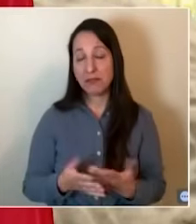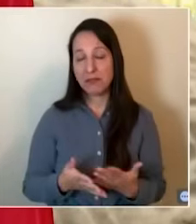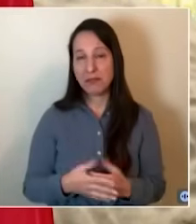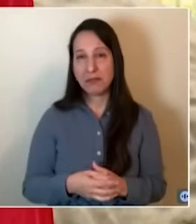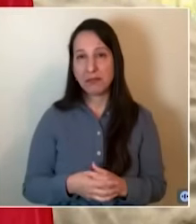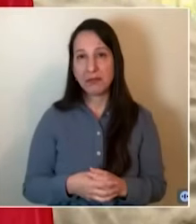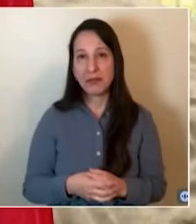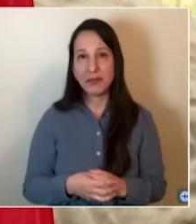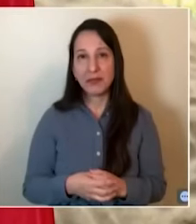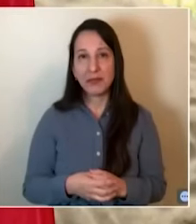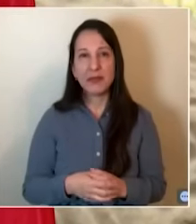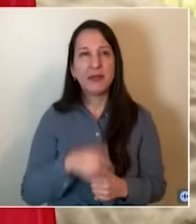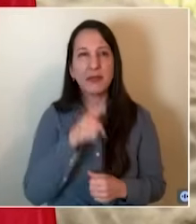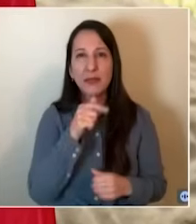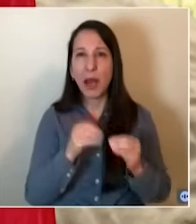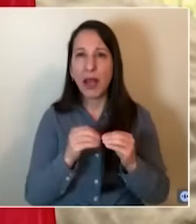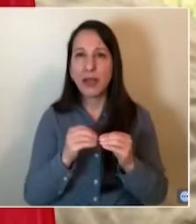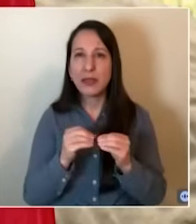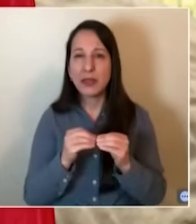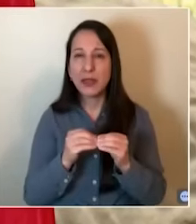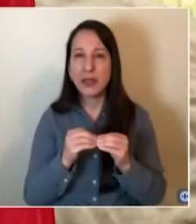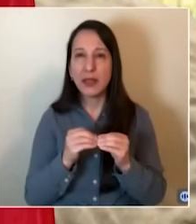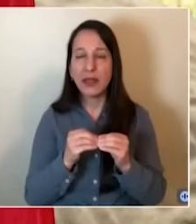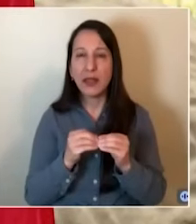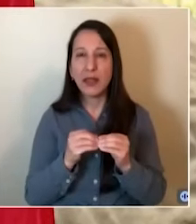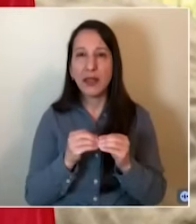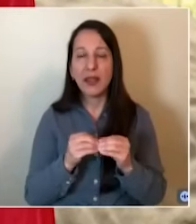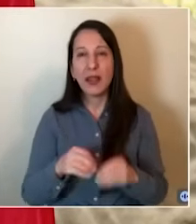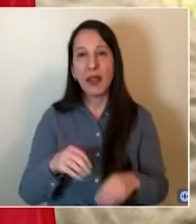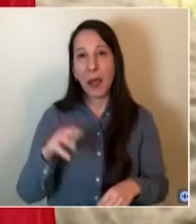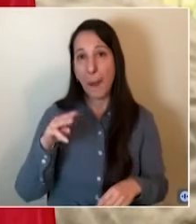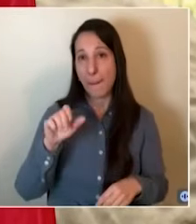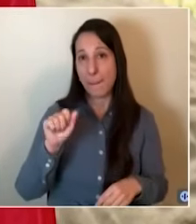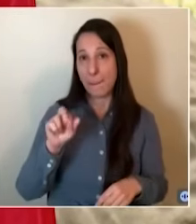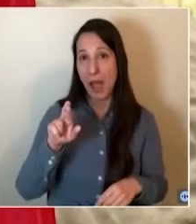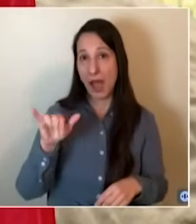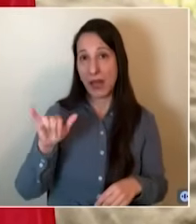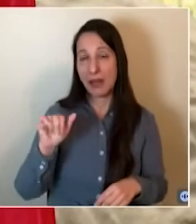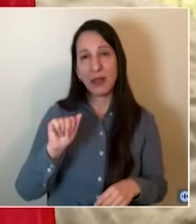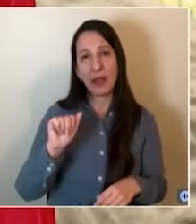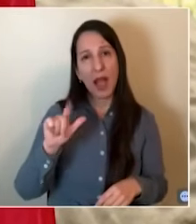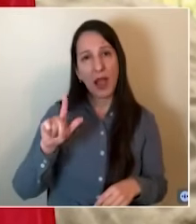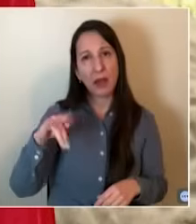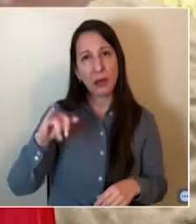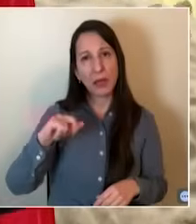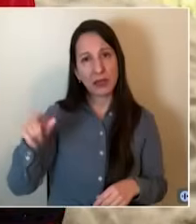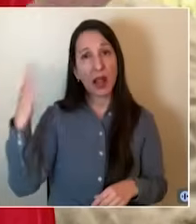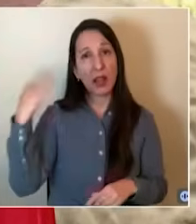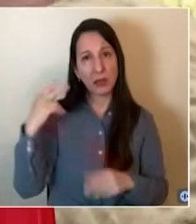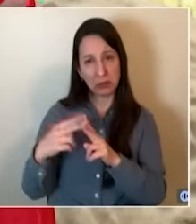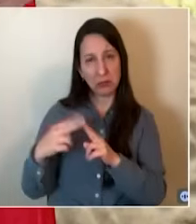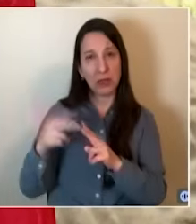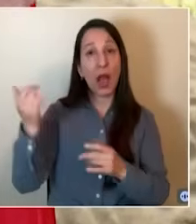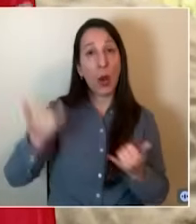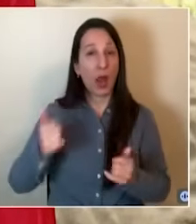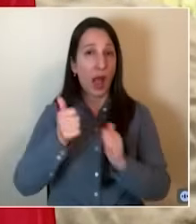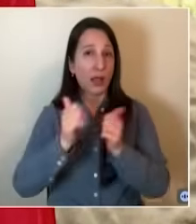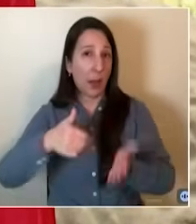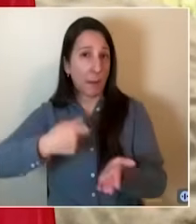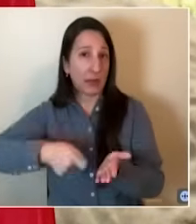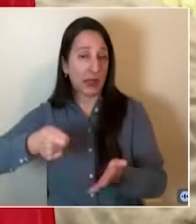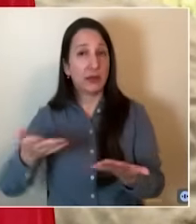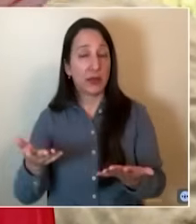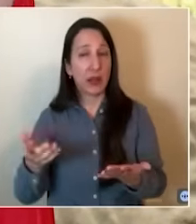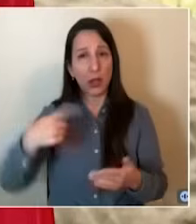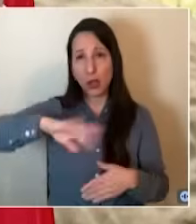¿Quién más? Luz María Alpizar y yo, ahora candidata a presidente. Todas estas personas que va a mencionar son candidatas